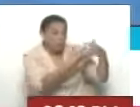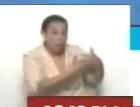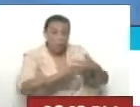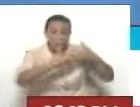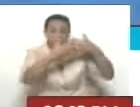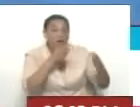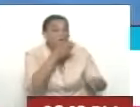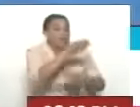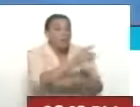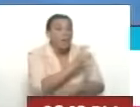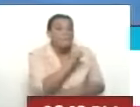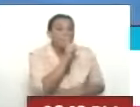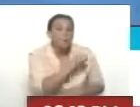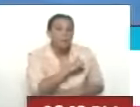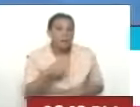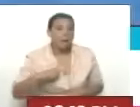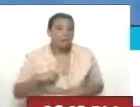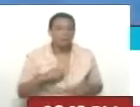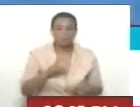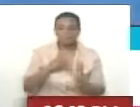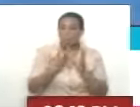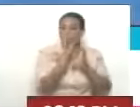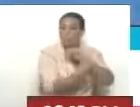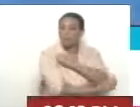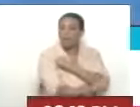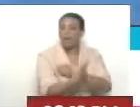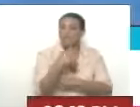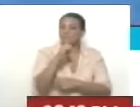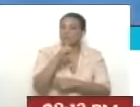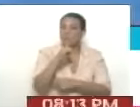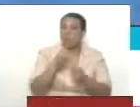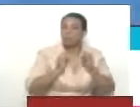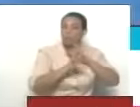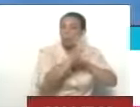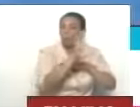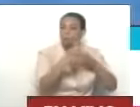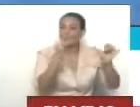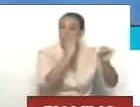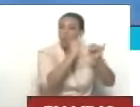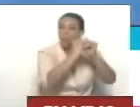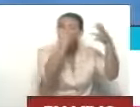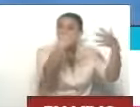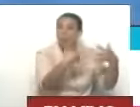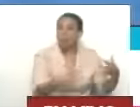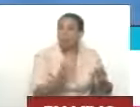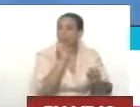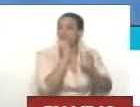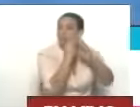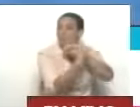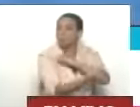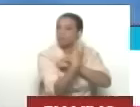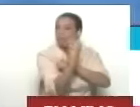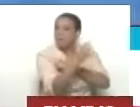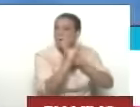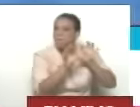que fuimos a una conversación, ellos lo filtraron. Lo sacaba Bloomberg, lo sacaba Reuters, lo sacaba